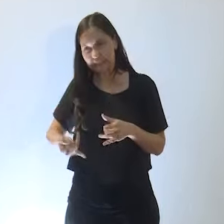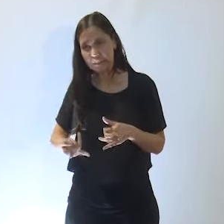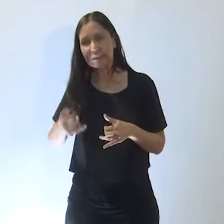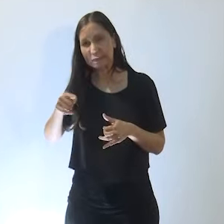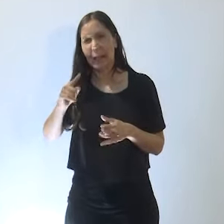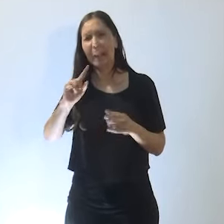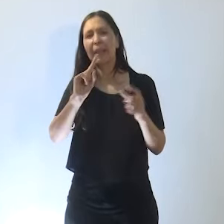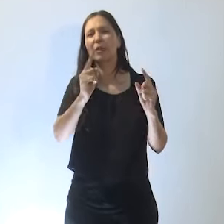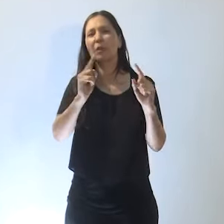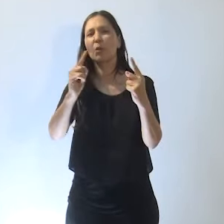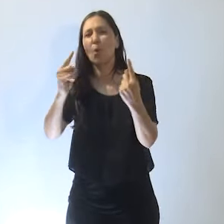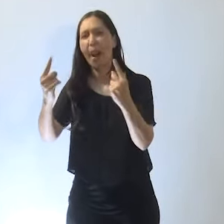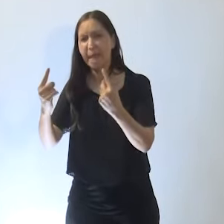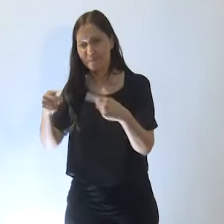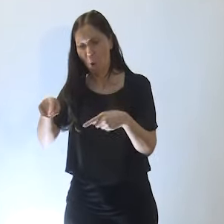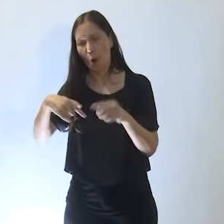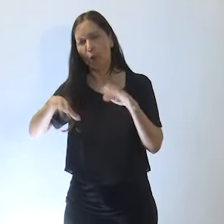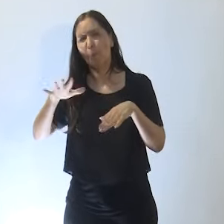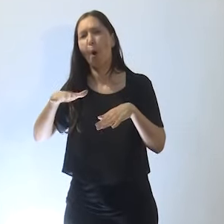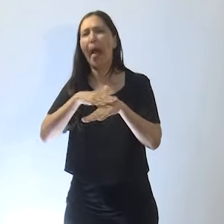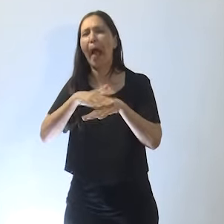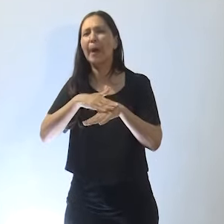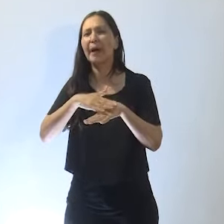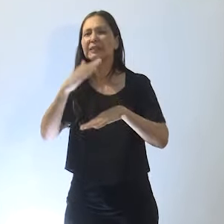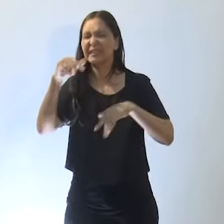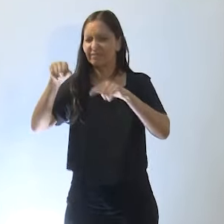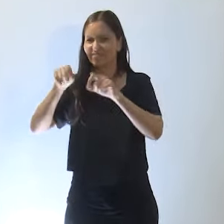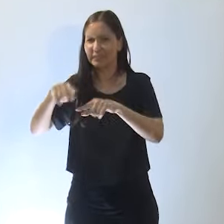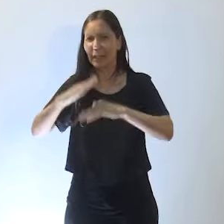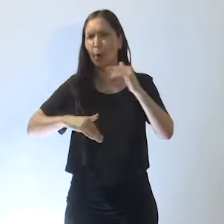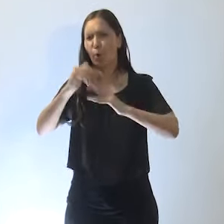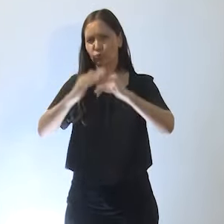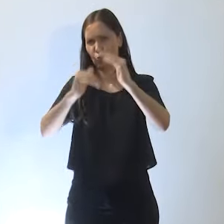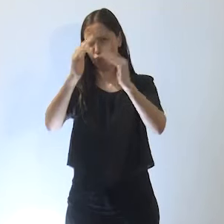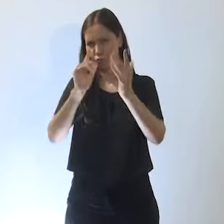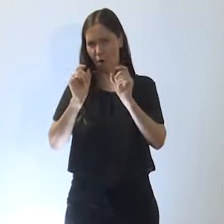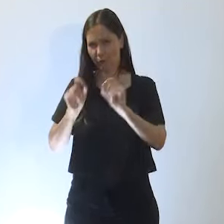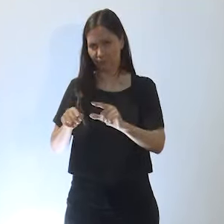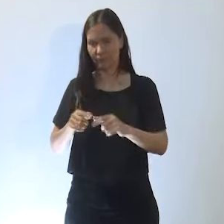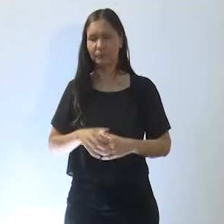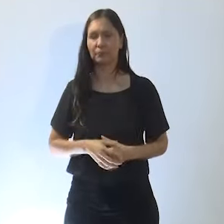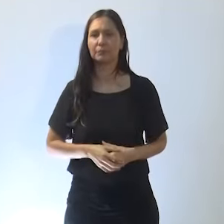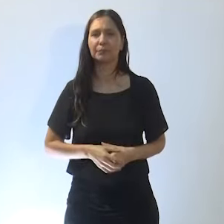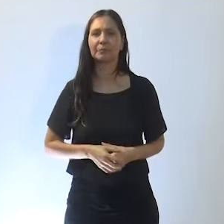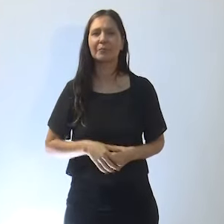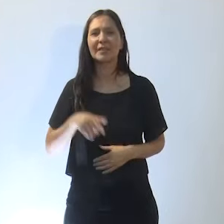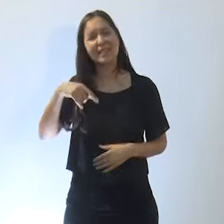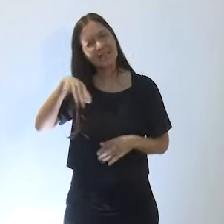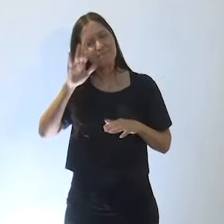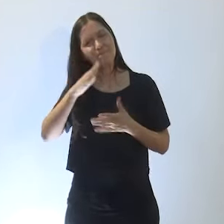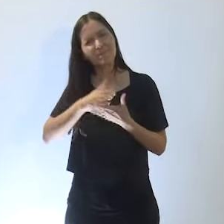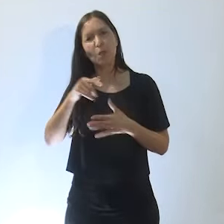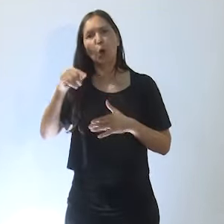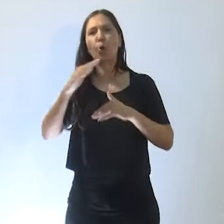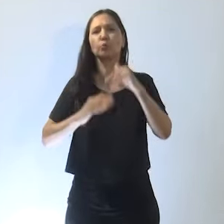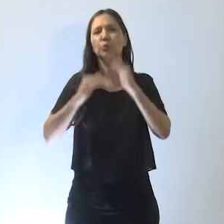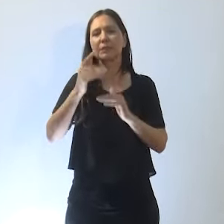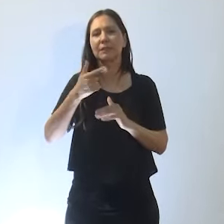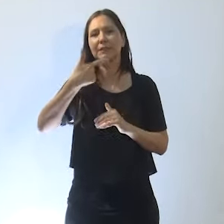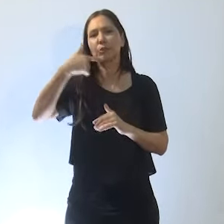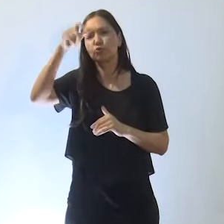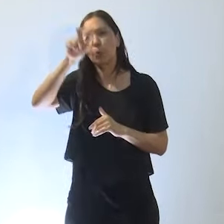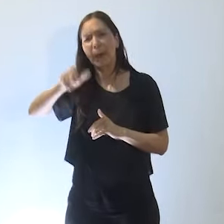esta construcción no O sea Ese es el la clave no han construido sujetos nos han